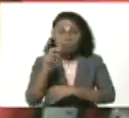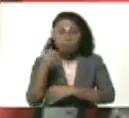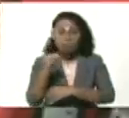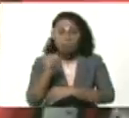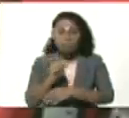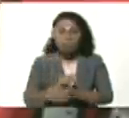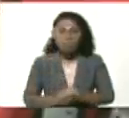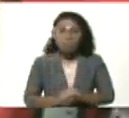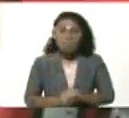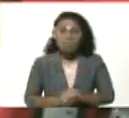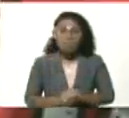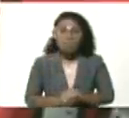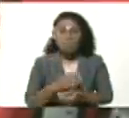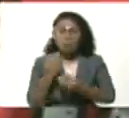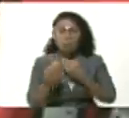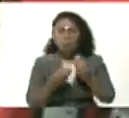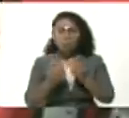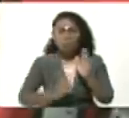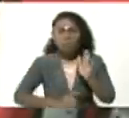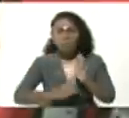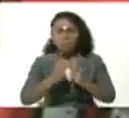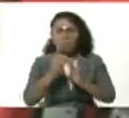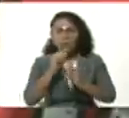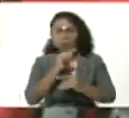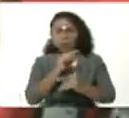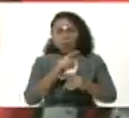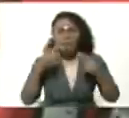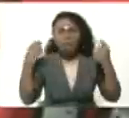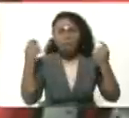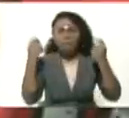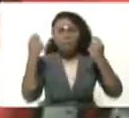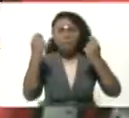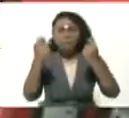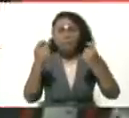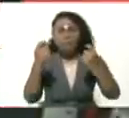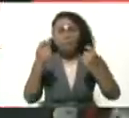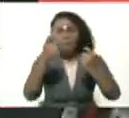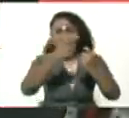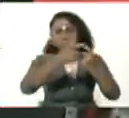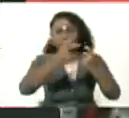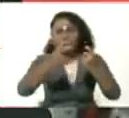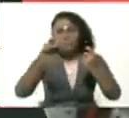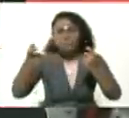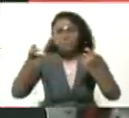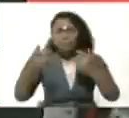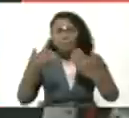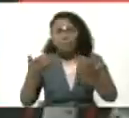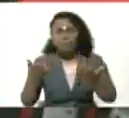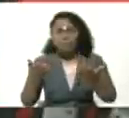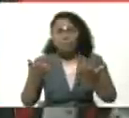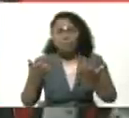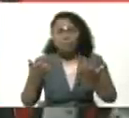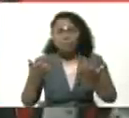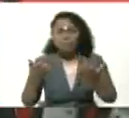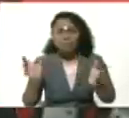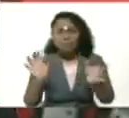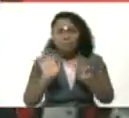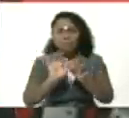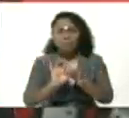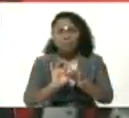noviembre, ¿cómo se desarrollará esa campaña de los candidatos de la